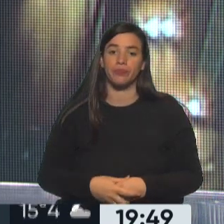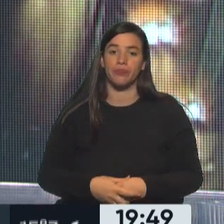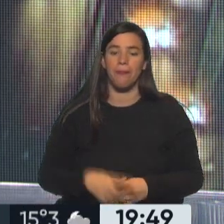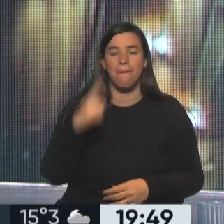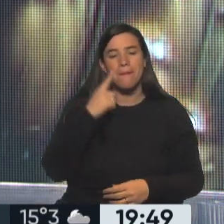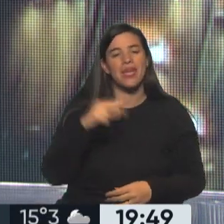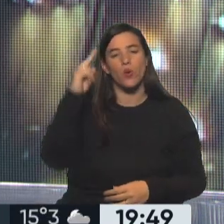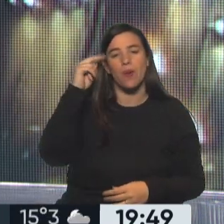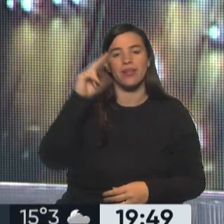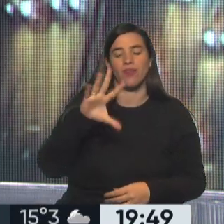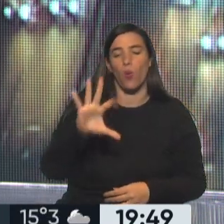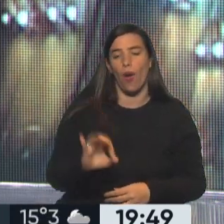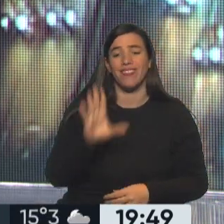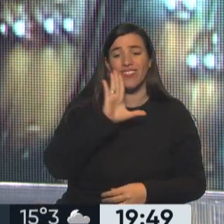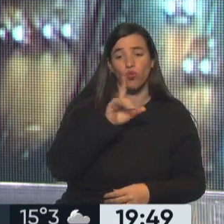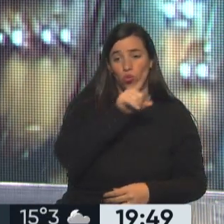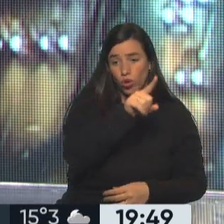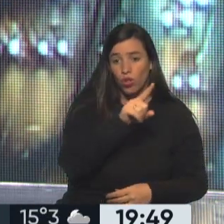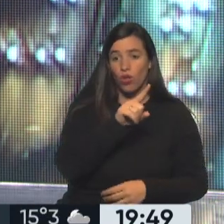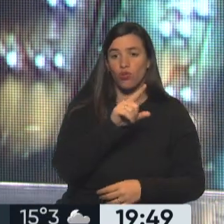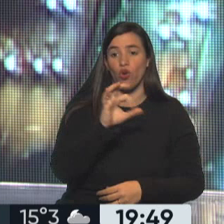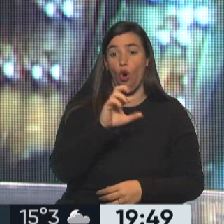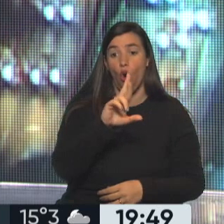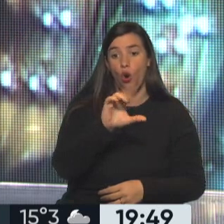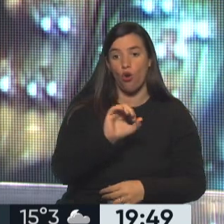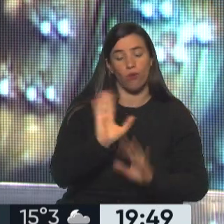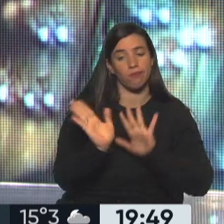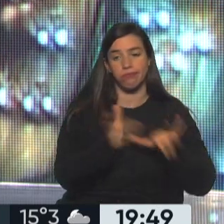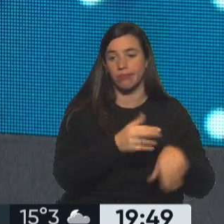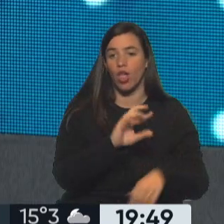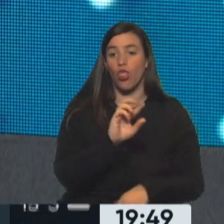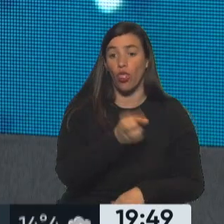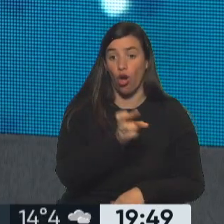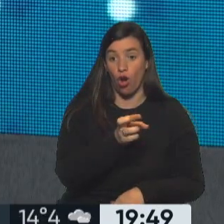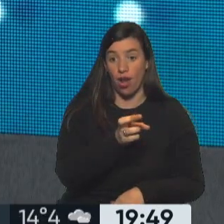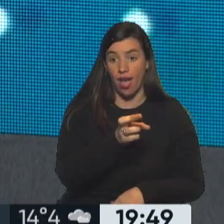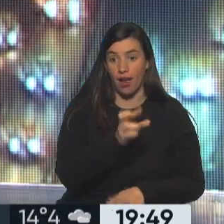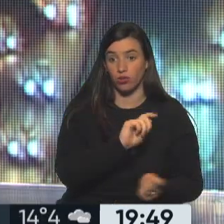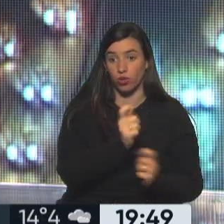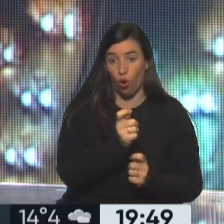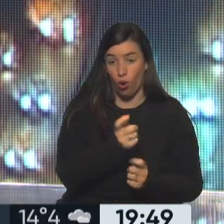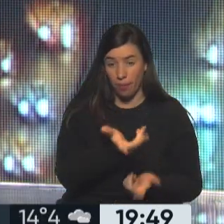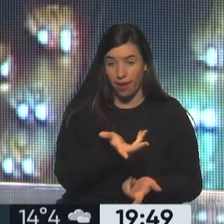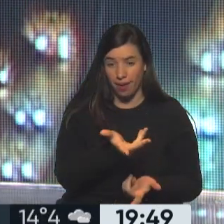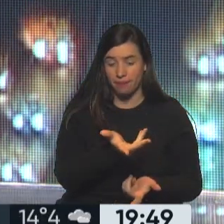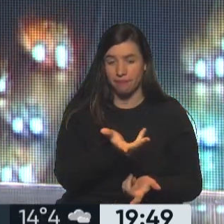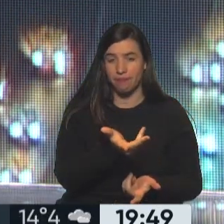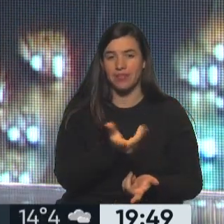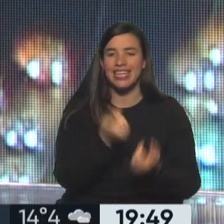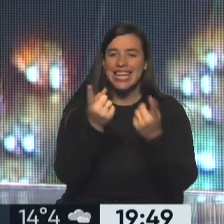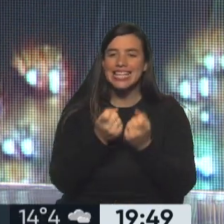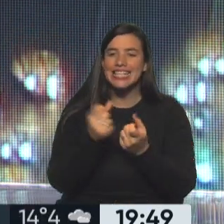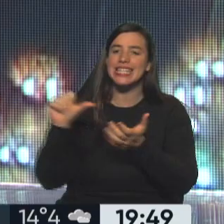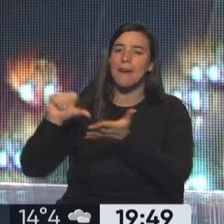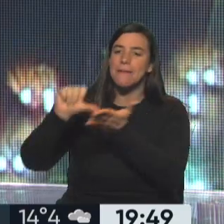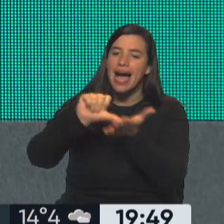1950, cuando Estados Unidos, su poder deja de ser el oro y pasa a ser el dólar, y cuando pasa a ser el poder monetario y necesita que los países